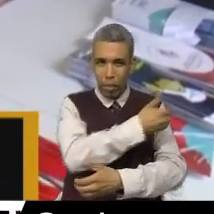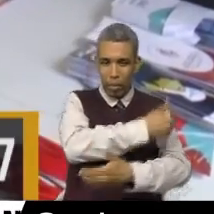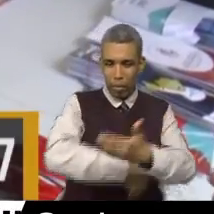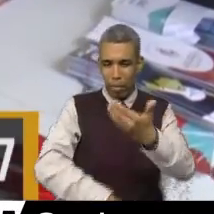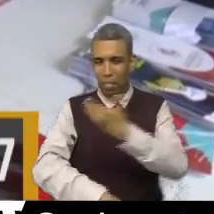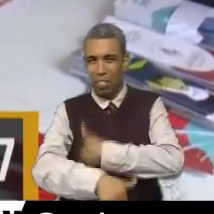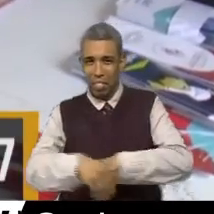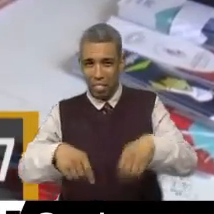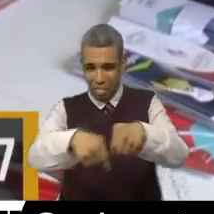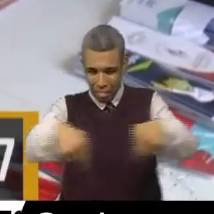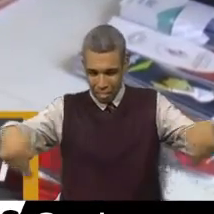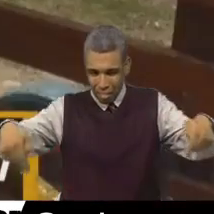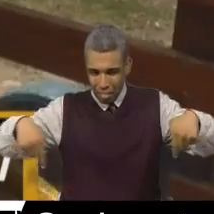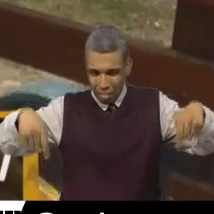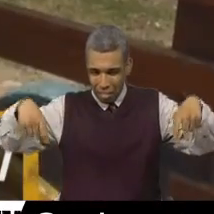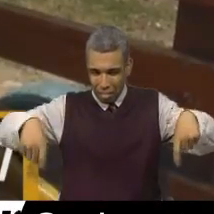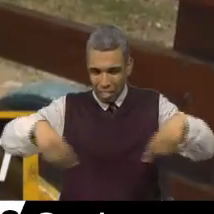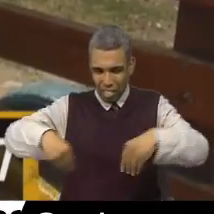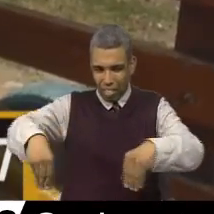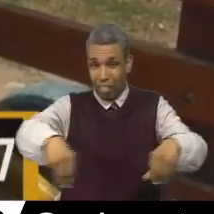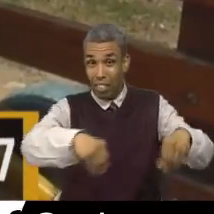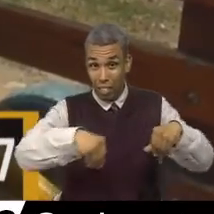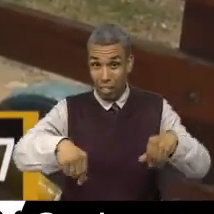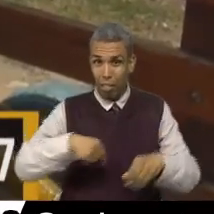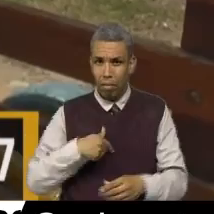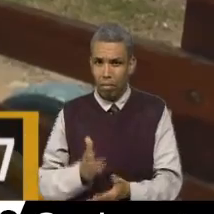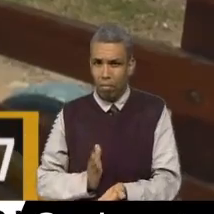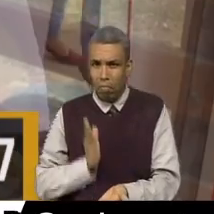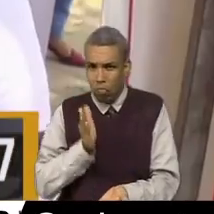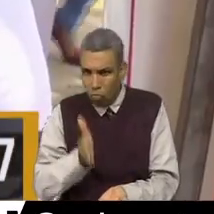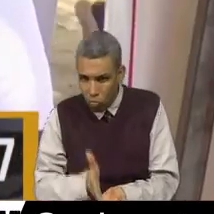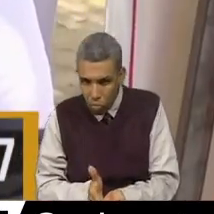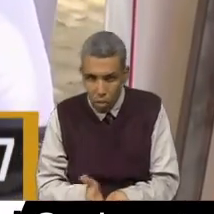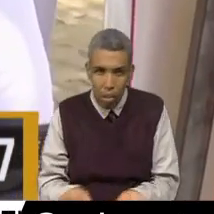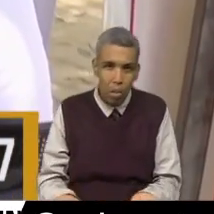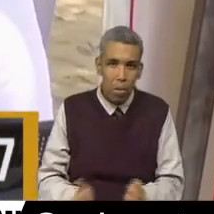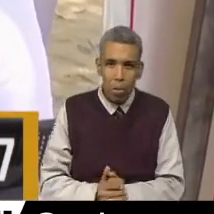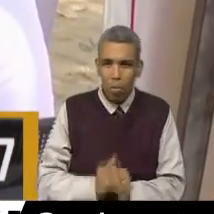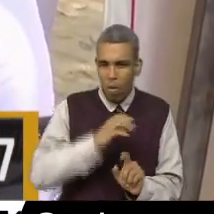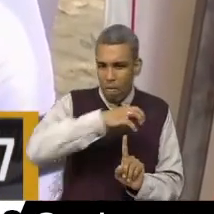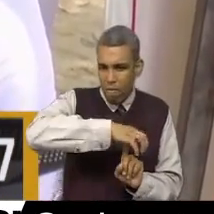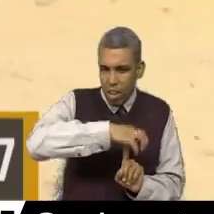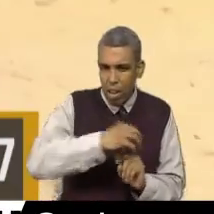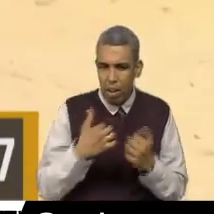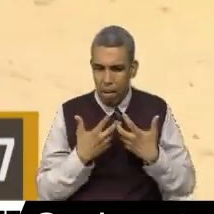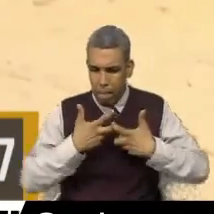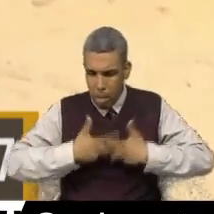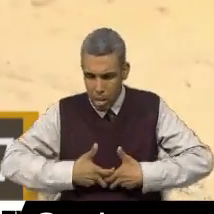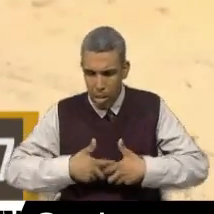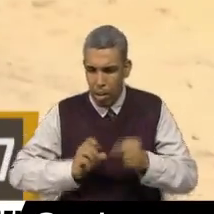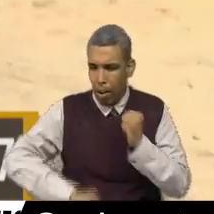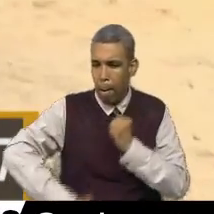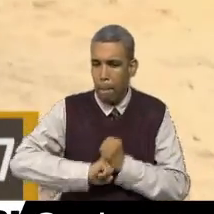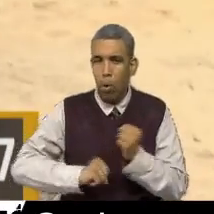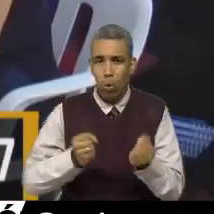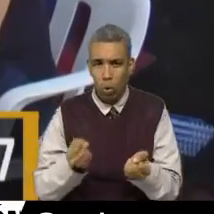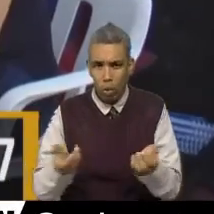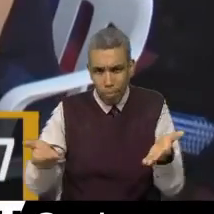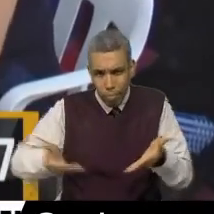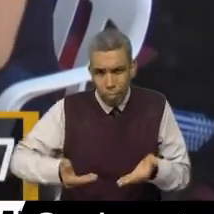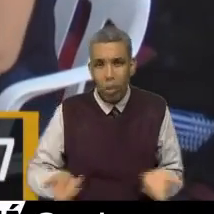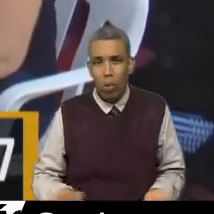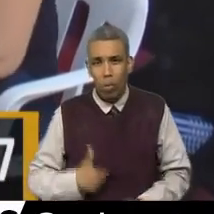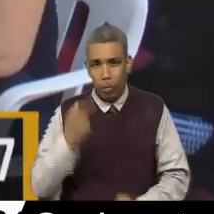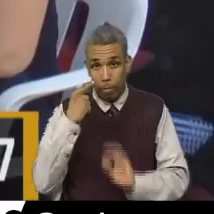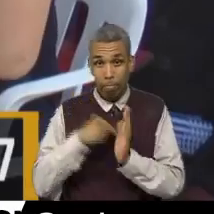recibir asesoría jurídica y legalizar su negocio de hormigoneras en la feria de formalización empresarial que adelantó la Cámara de Comercio de Barranca Bermeja en